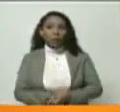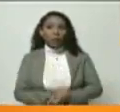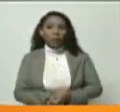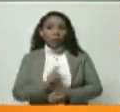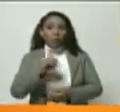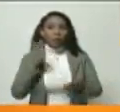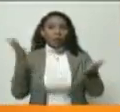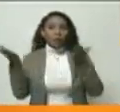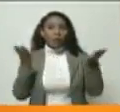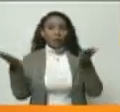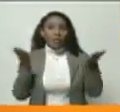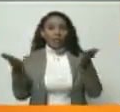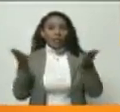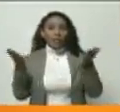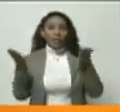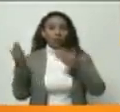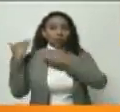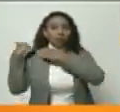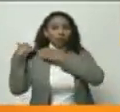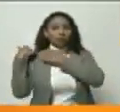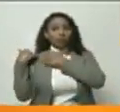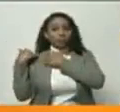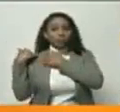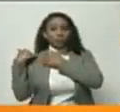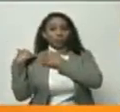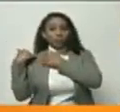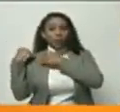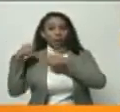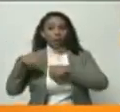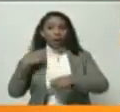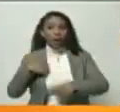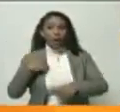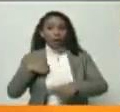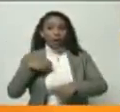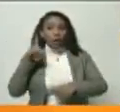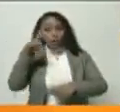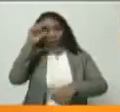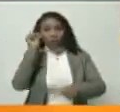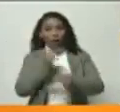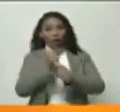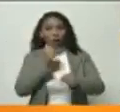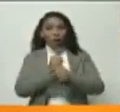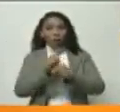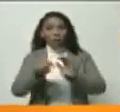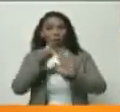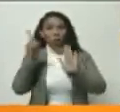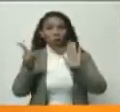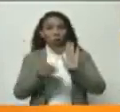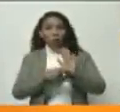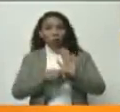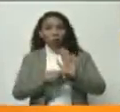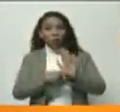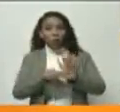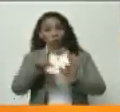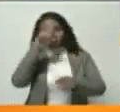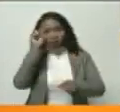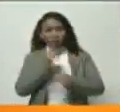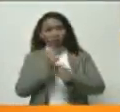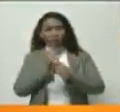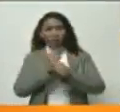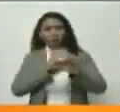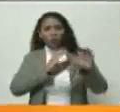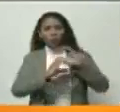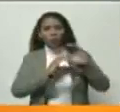servicio, estaban prestando un servicio de carga hacia Argentina y ahí hubo una operación completamente montada, una operación mediática, una